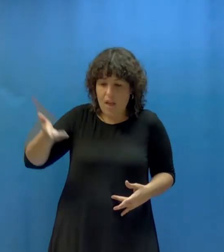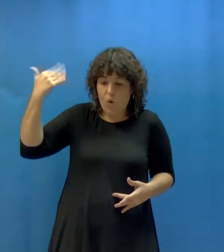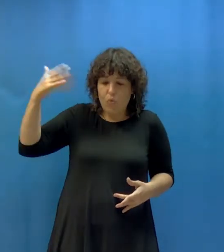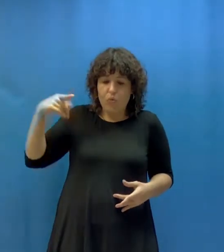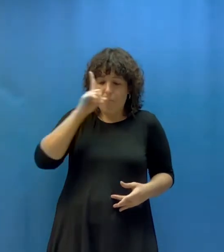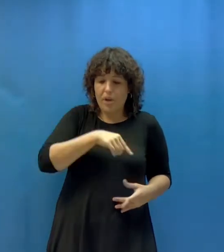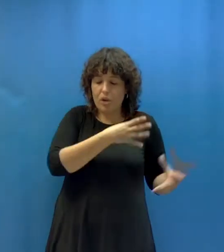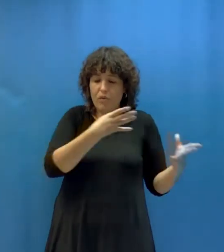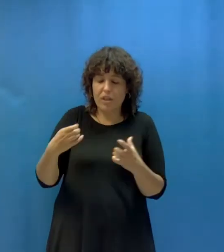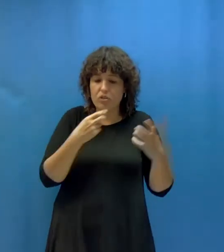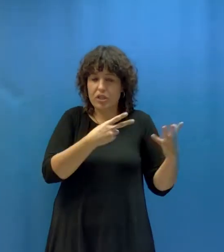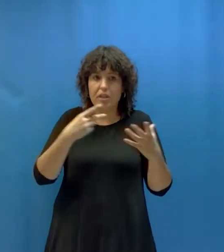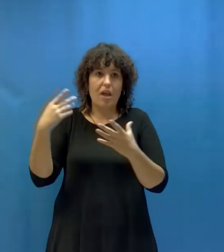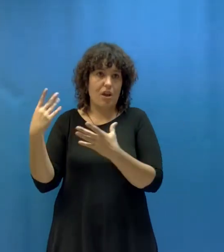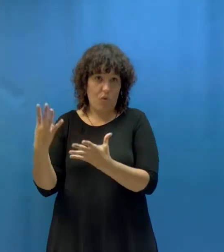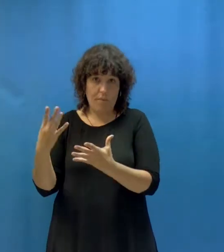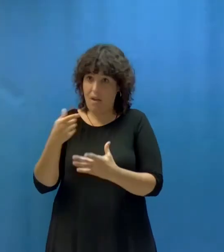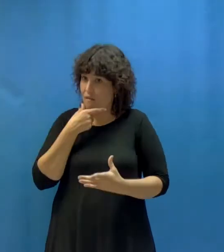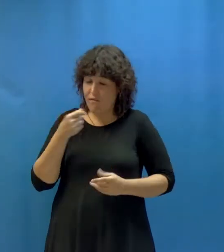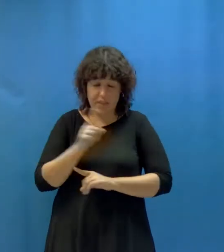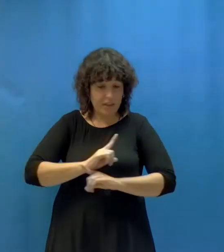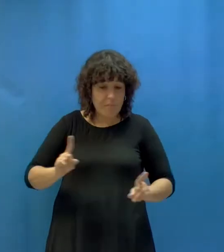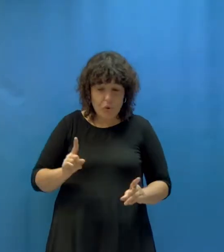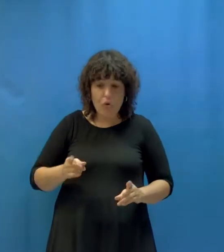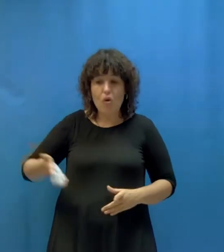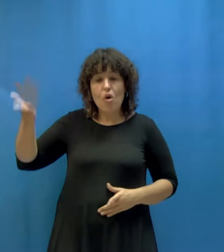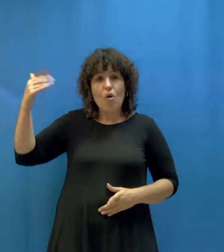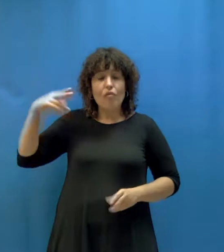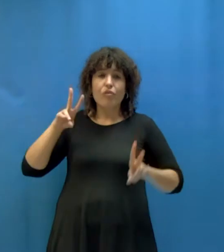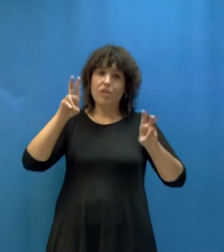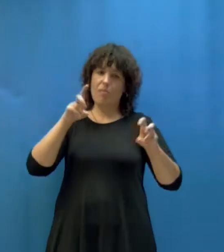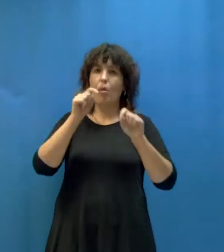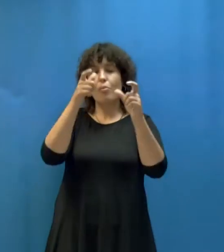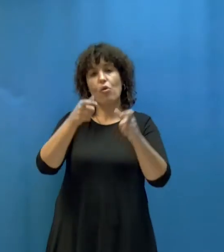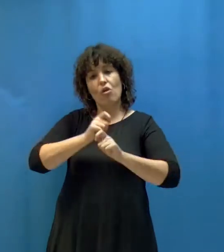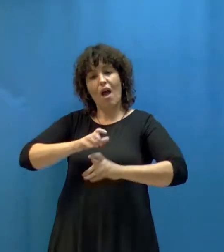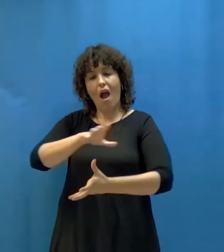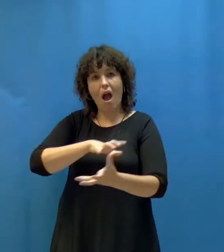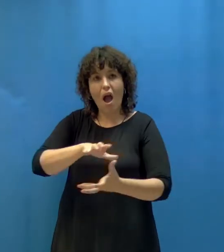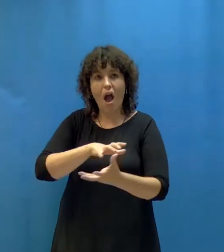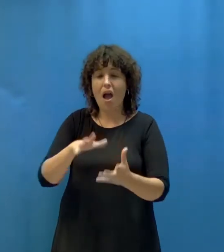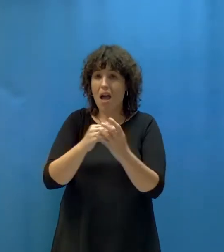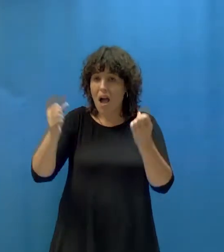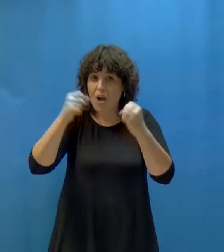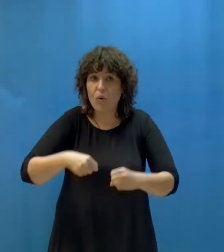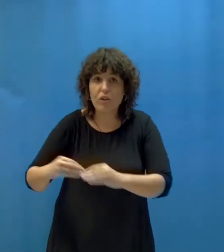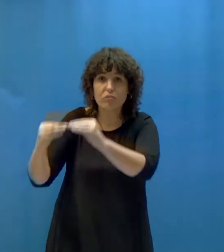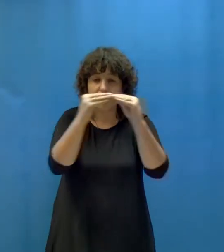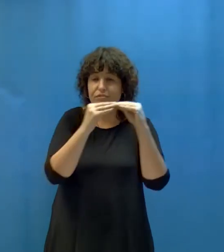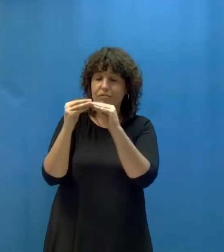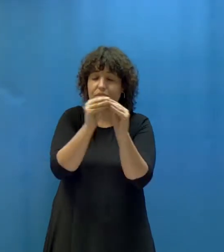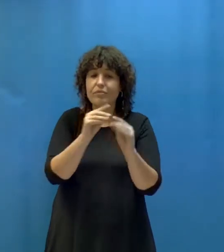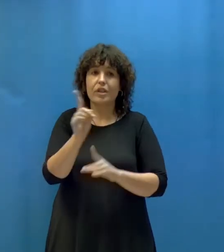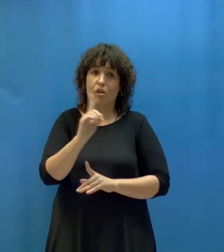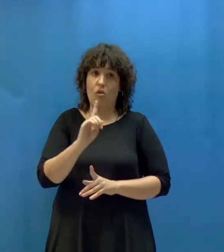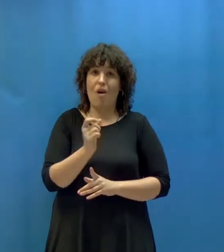En aquella ocasión también fue un tema controvertido. Aquel acuerdo no se alcanzó por unanimidad. Hubo quien hizo hincapié en